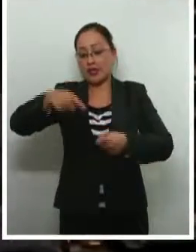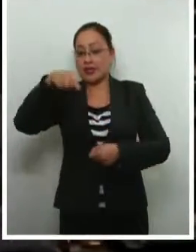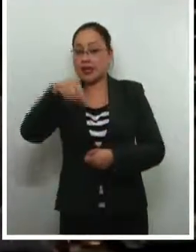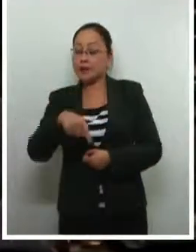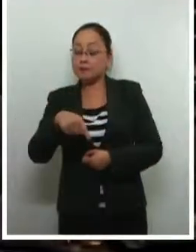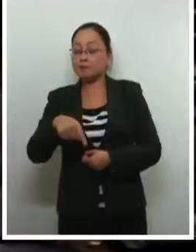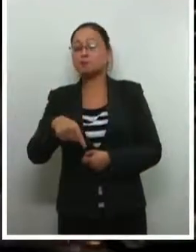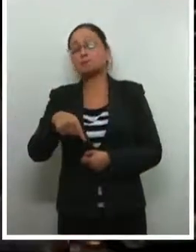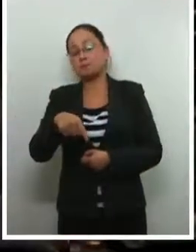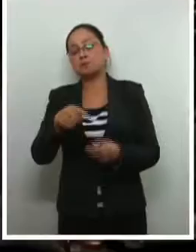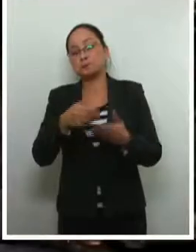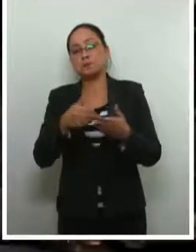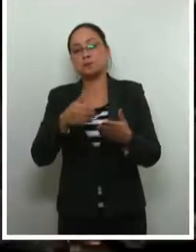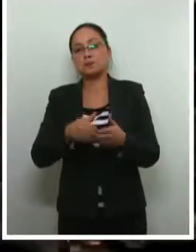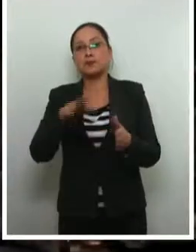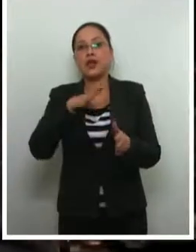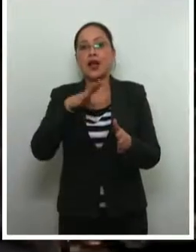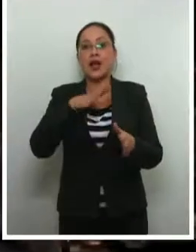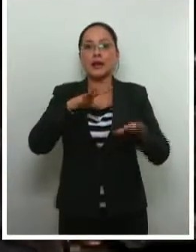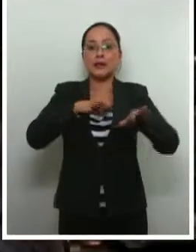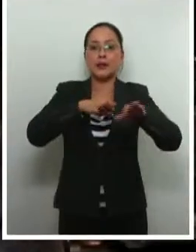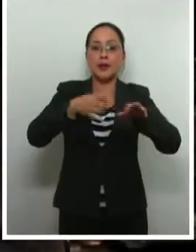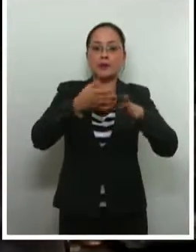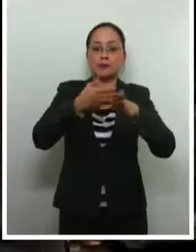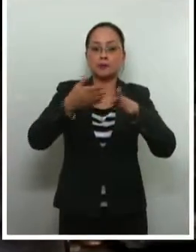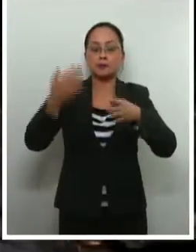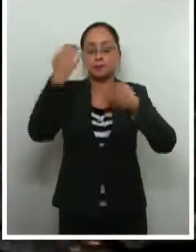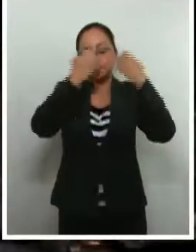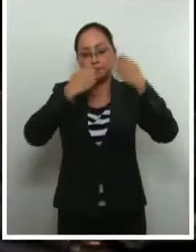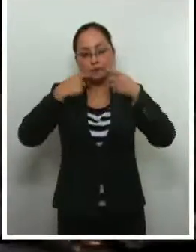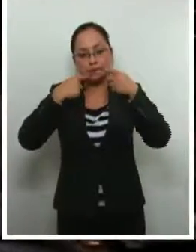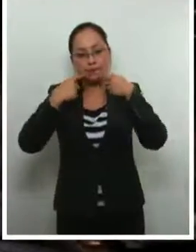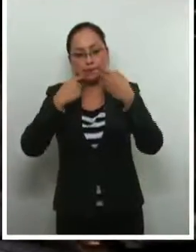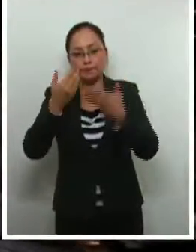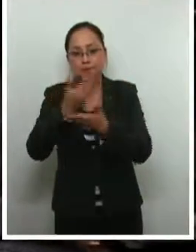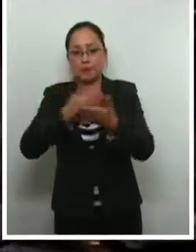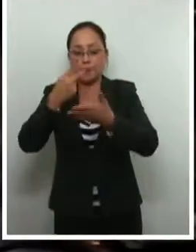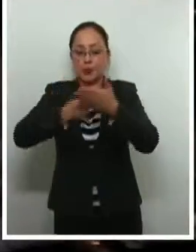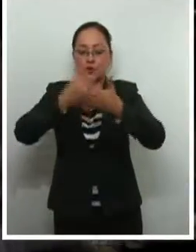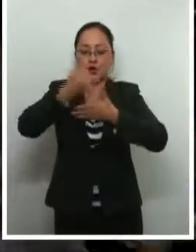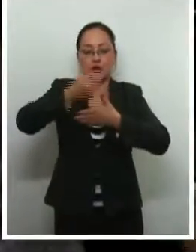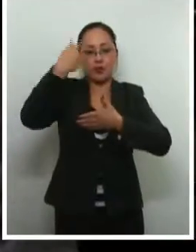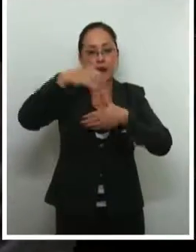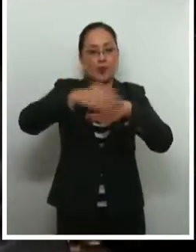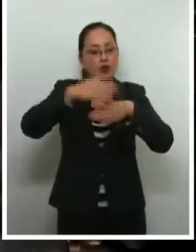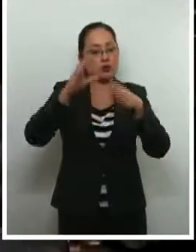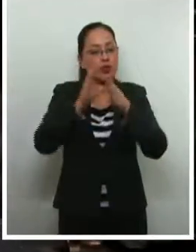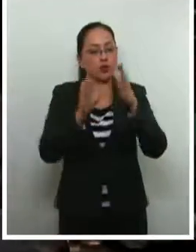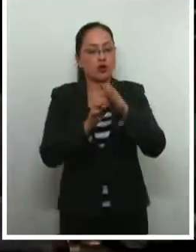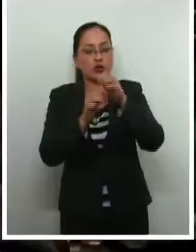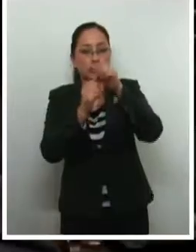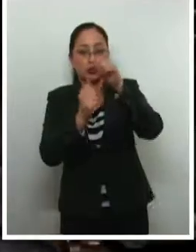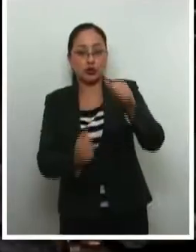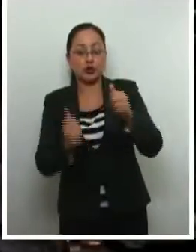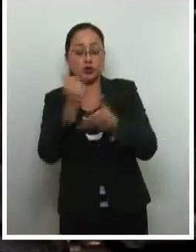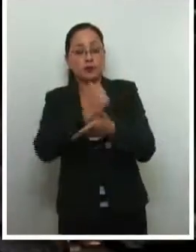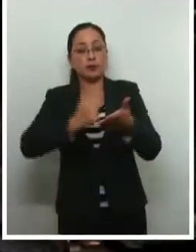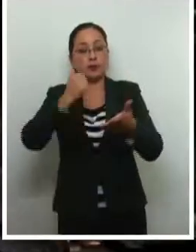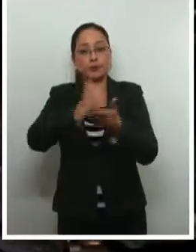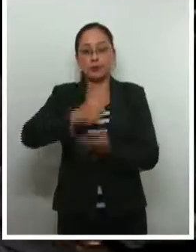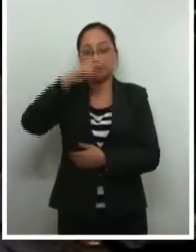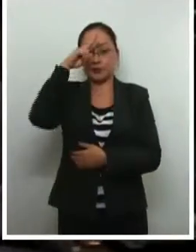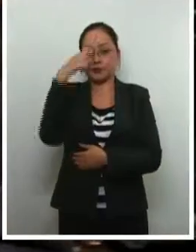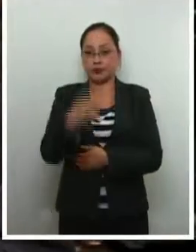en donde se están desarrollando el análisis y la discusión del proyecto de constitución política de la Ciudad